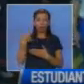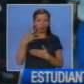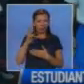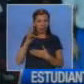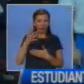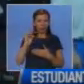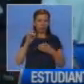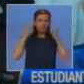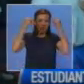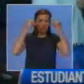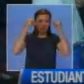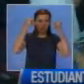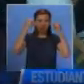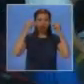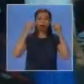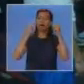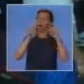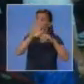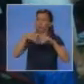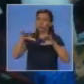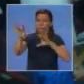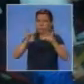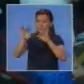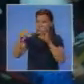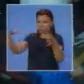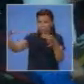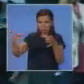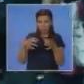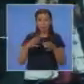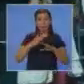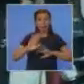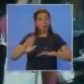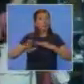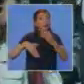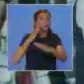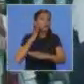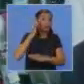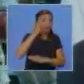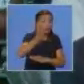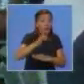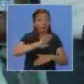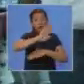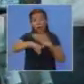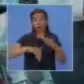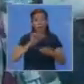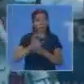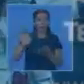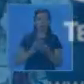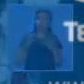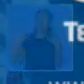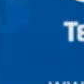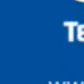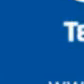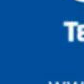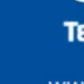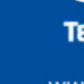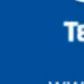y el 18 de septiembre pasado. Pero la idea es ampliarlo a nivel nacional. Gisela Bayona, 24 horas.